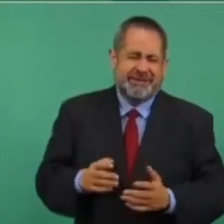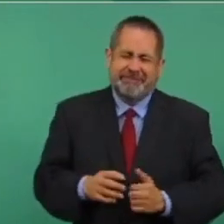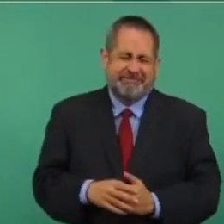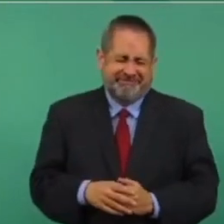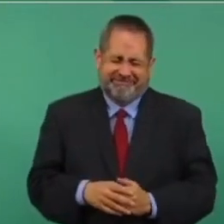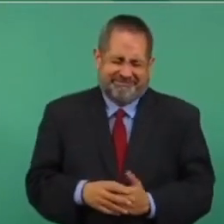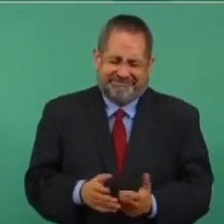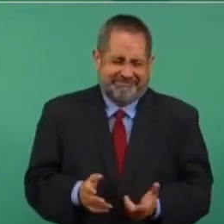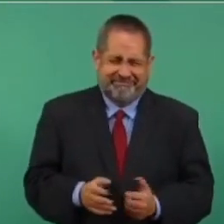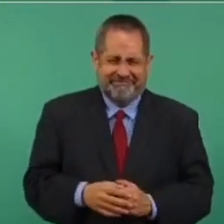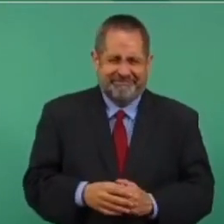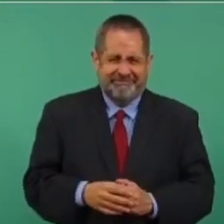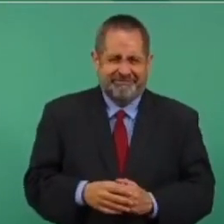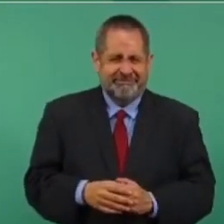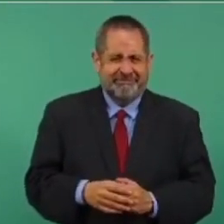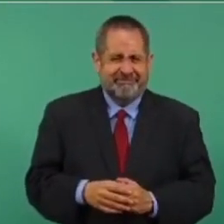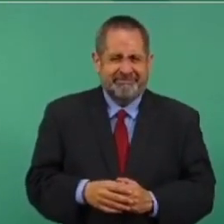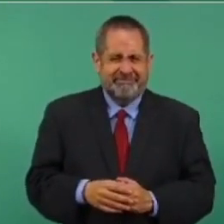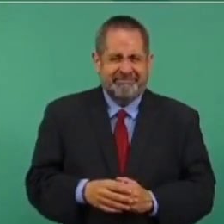es